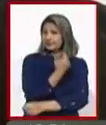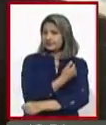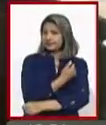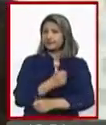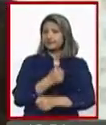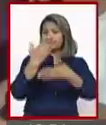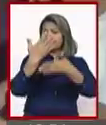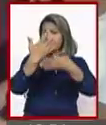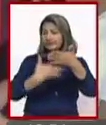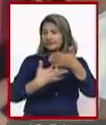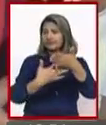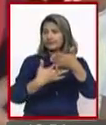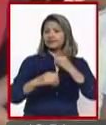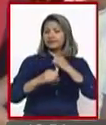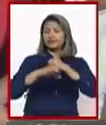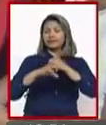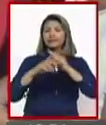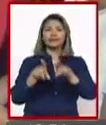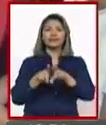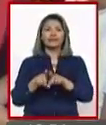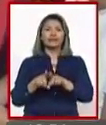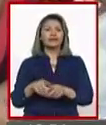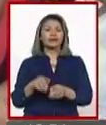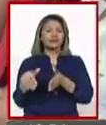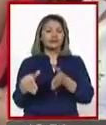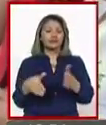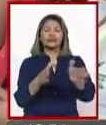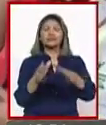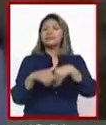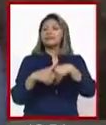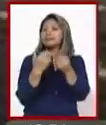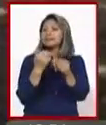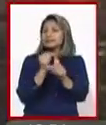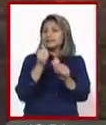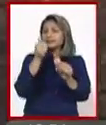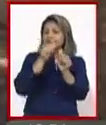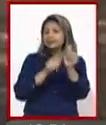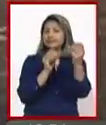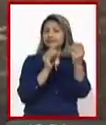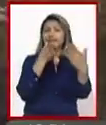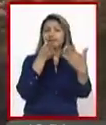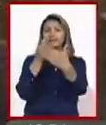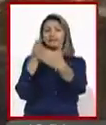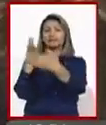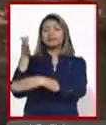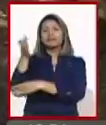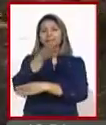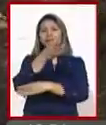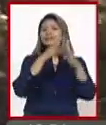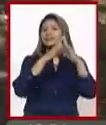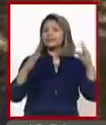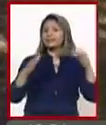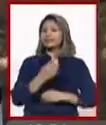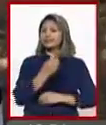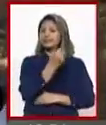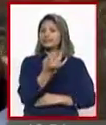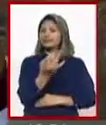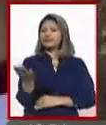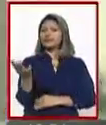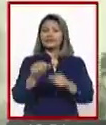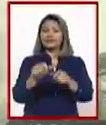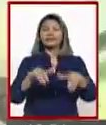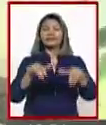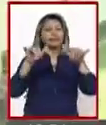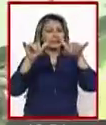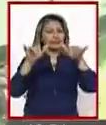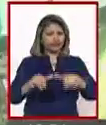lo correspondiente a la campaña. Y ellos la modalidad que van a ocupar es casa por casa y en algunos lugares van a ser puestos fijos. Los puestos